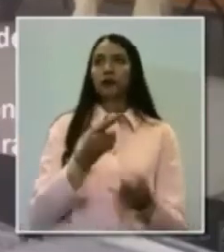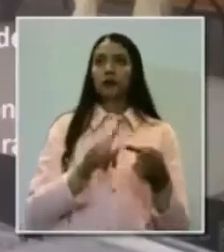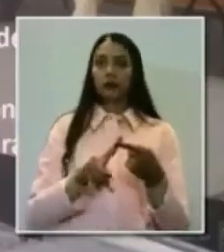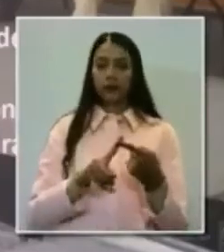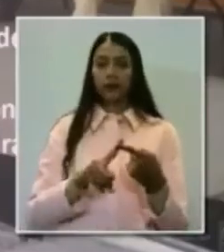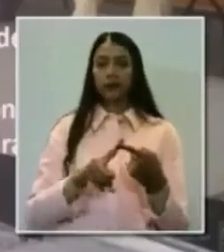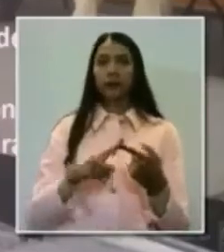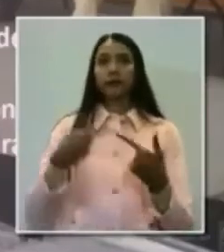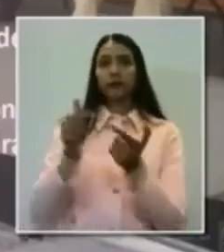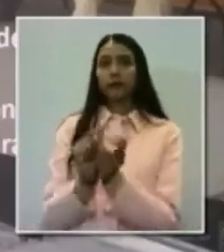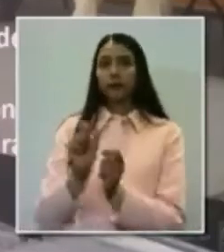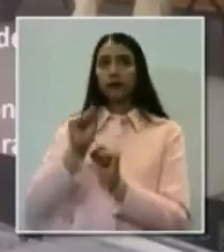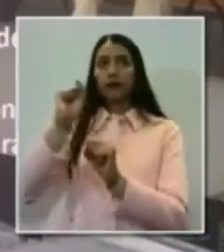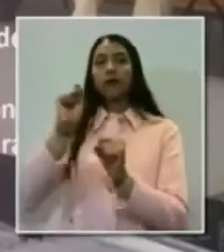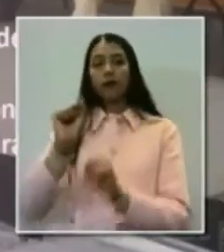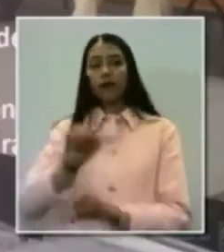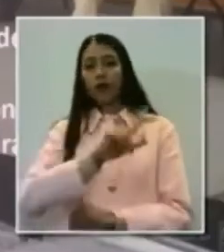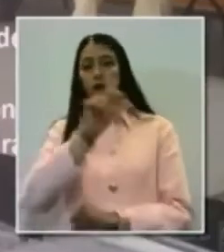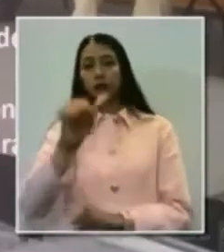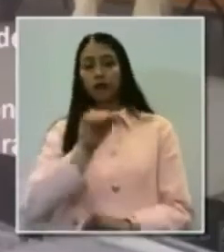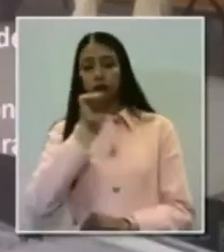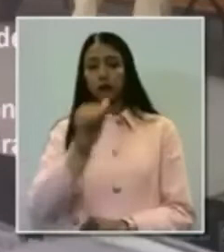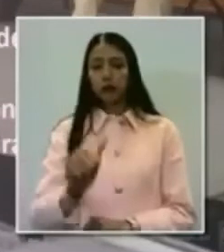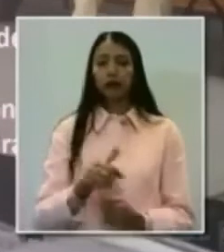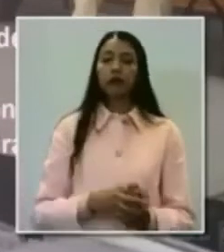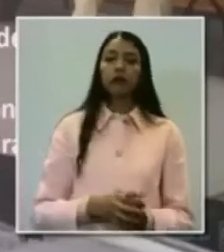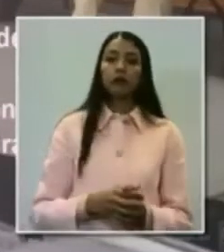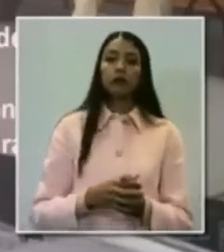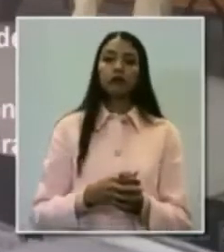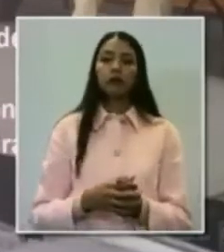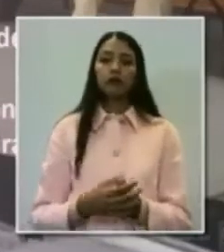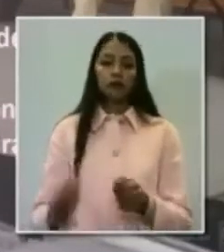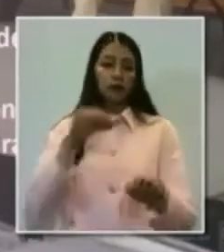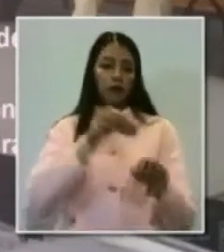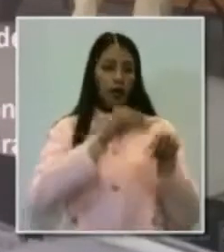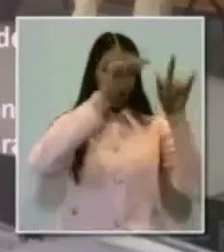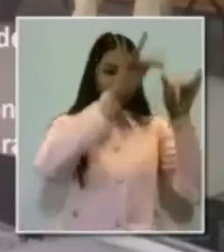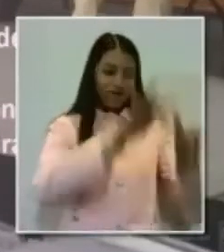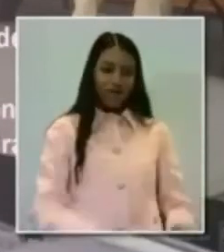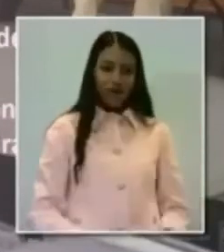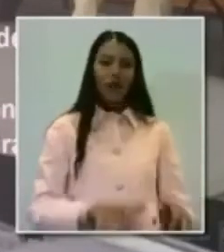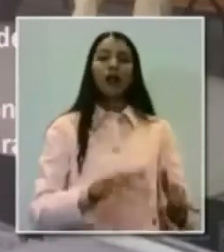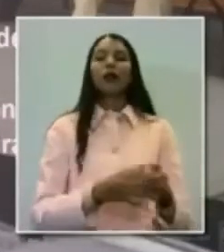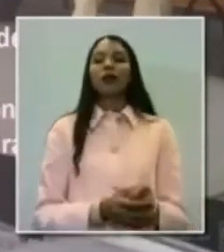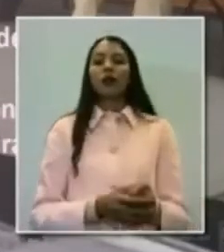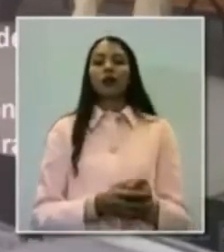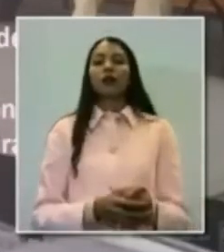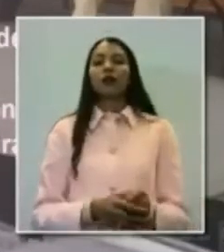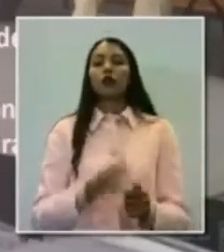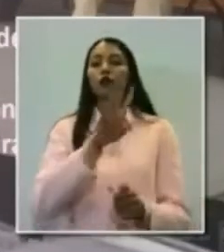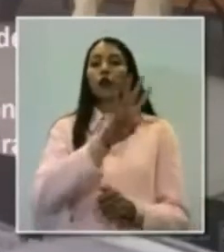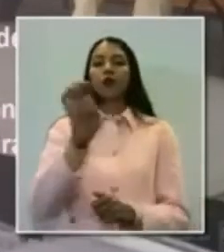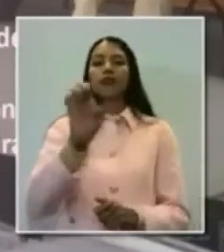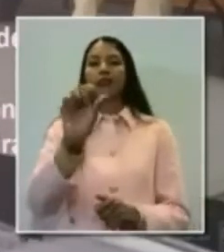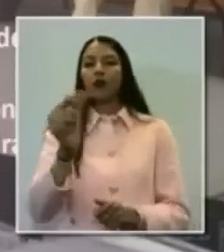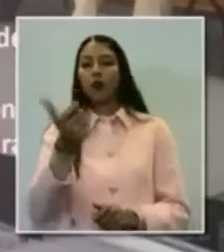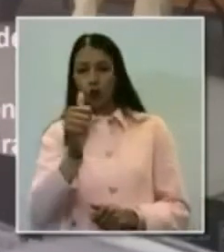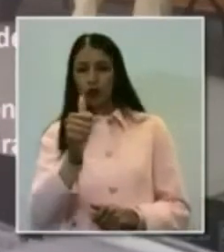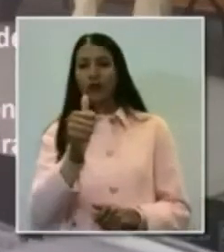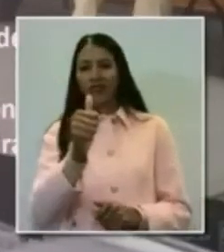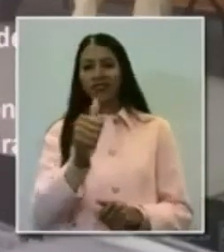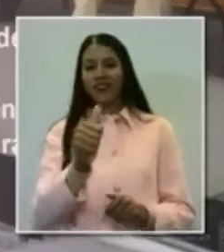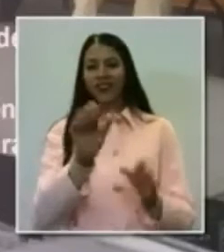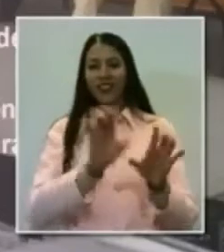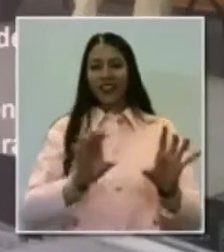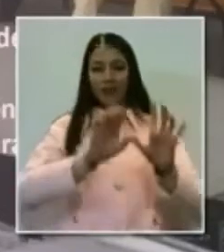indicaciones de expresiones sindicales, después no se sube a una plataforma, que es conocida como la 911, donde registramos